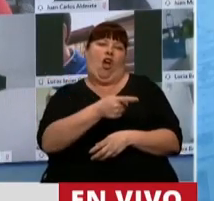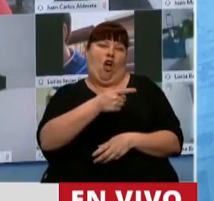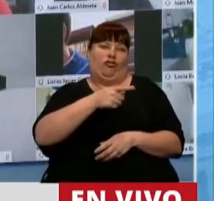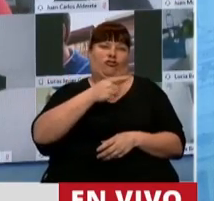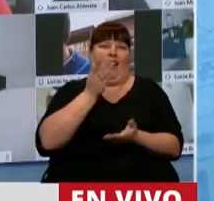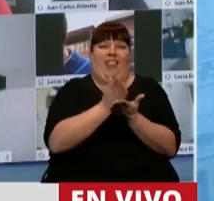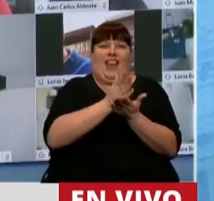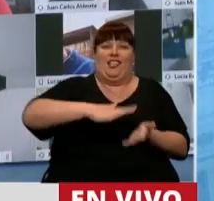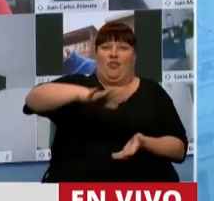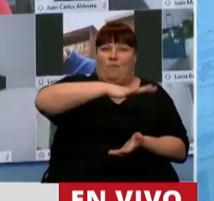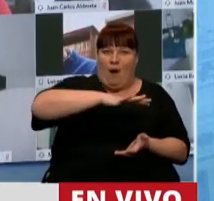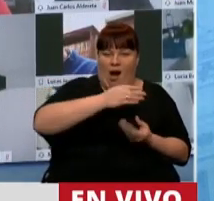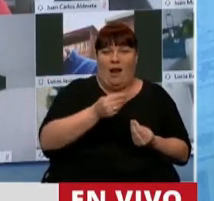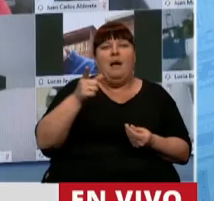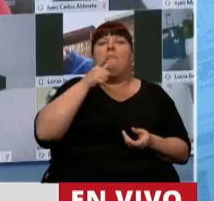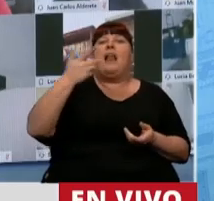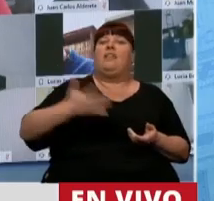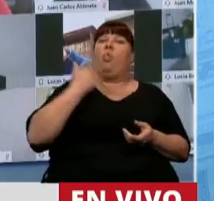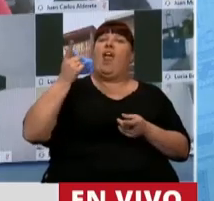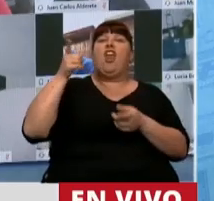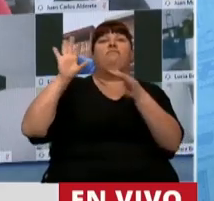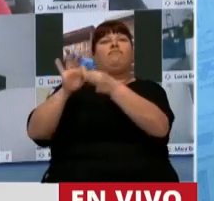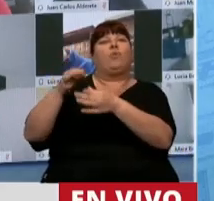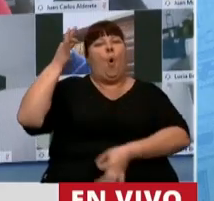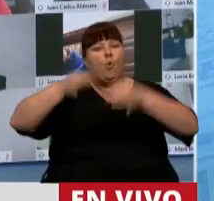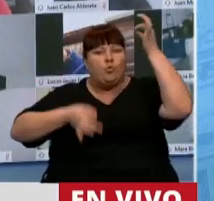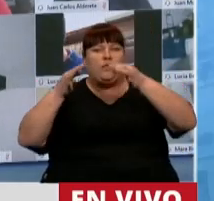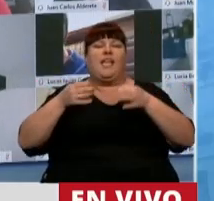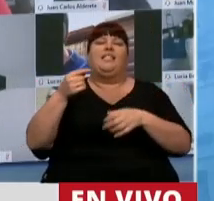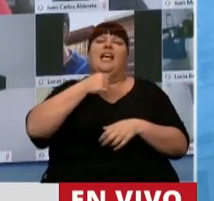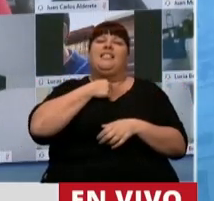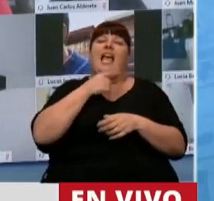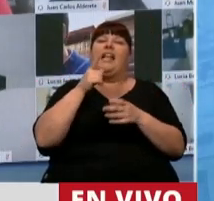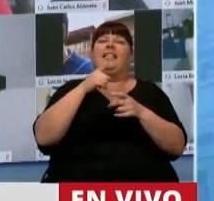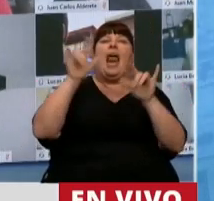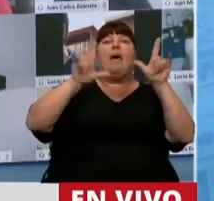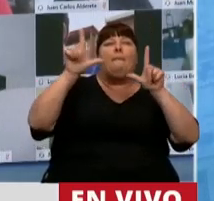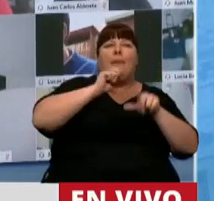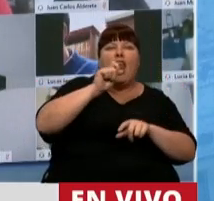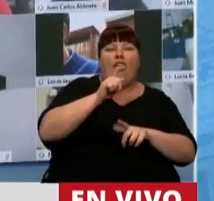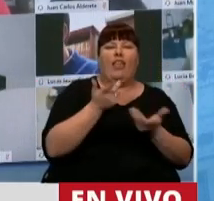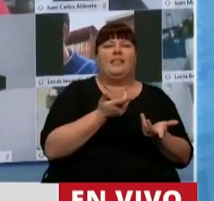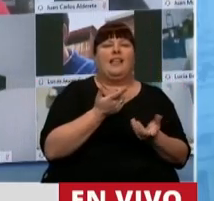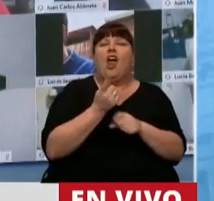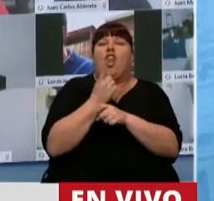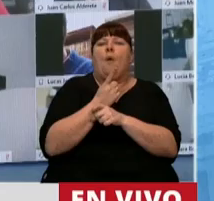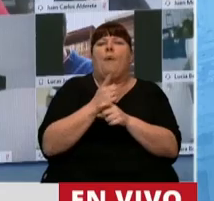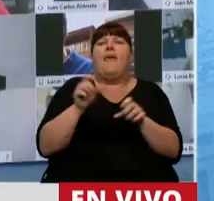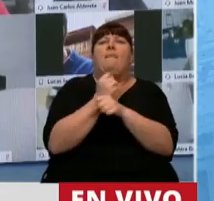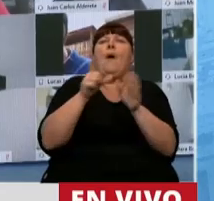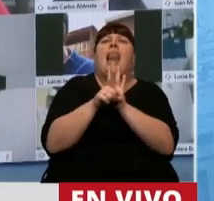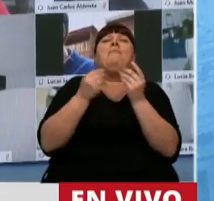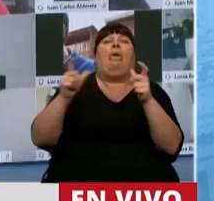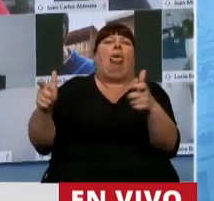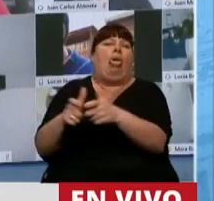este Estado de Derecho, porque sienten propia la justicia, sienten propio el poder mediático y no pueden legislar porque